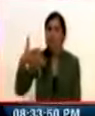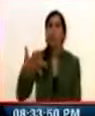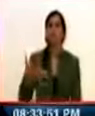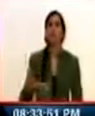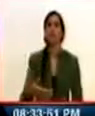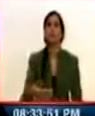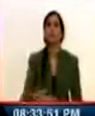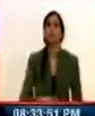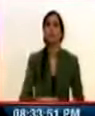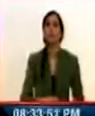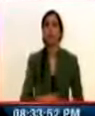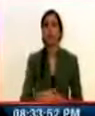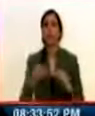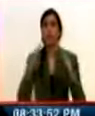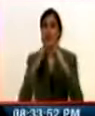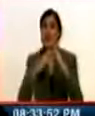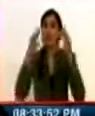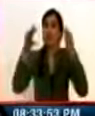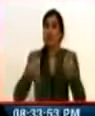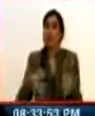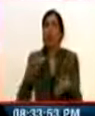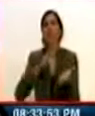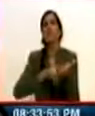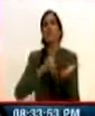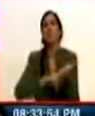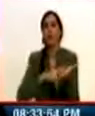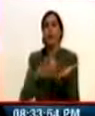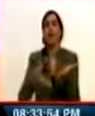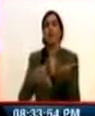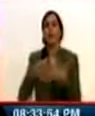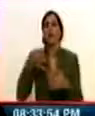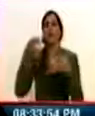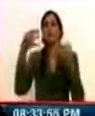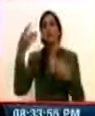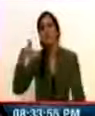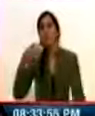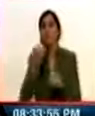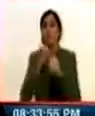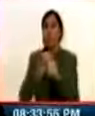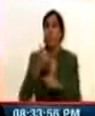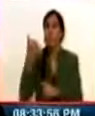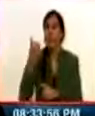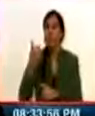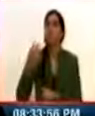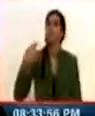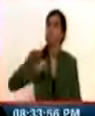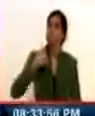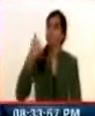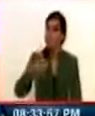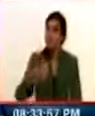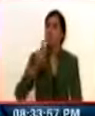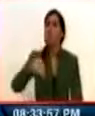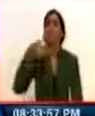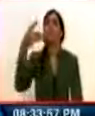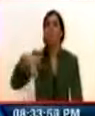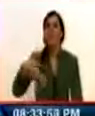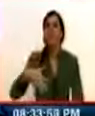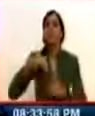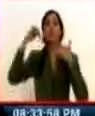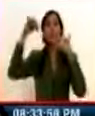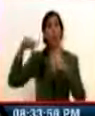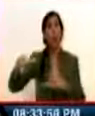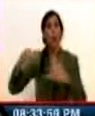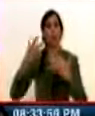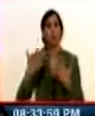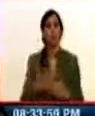la vivienda, el derecho a la seguridad social, el derecho a un trabajo digno y remunerado, el derecho a la forma igualitaria